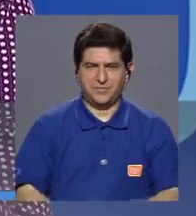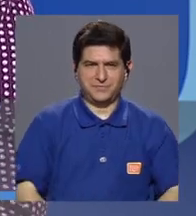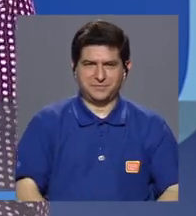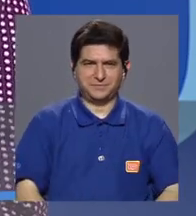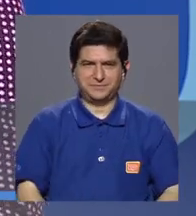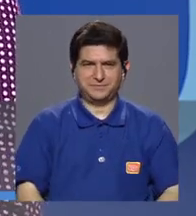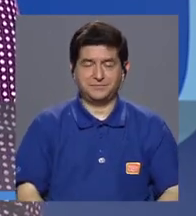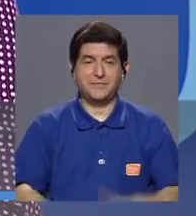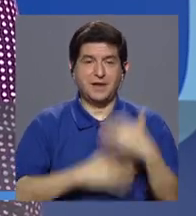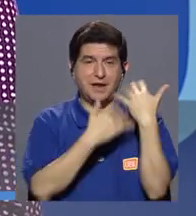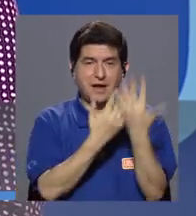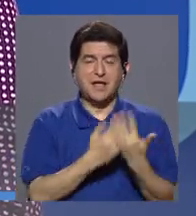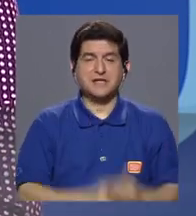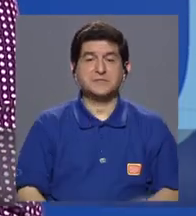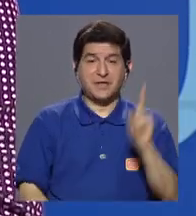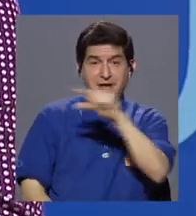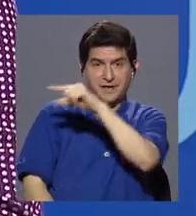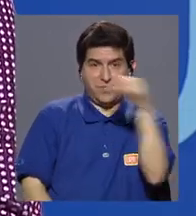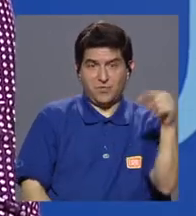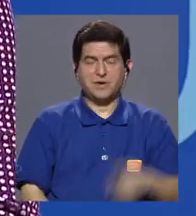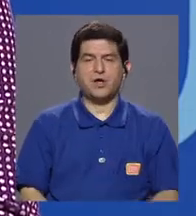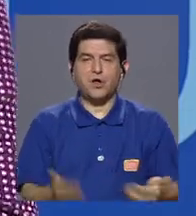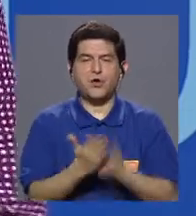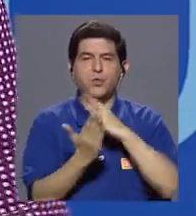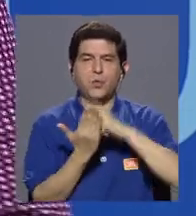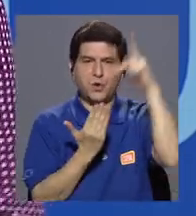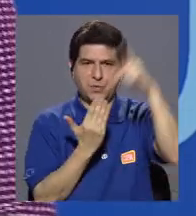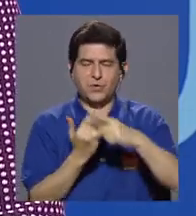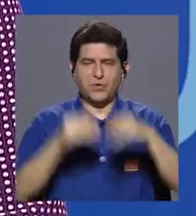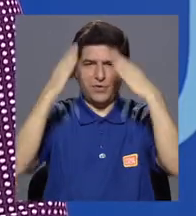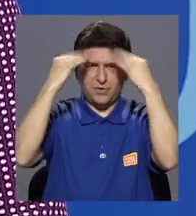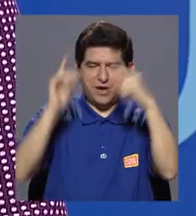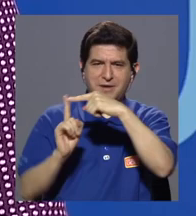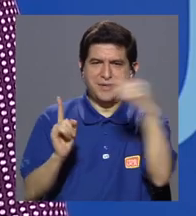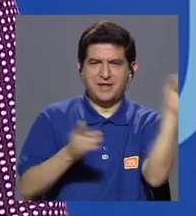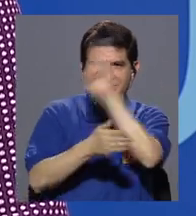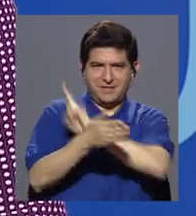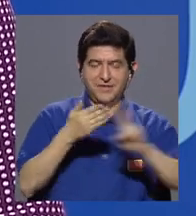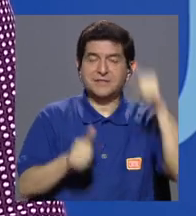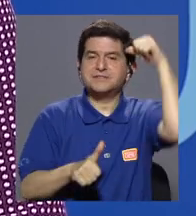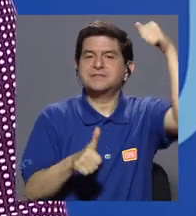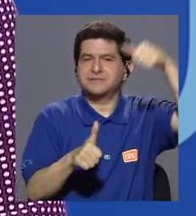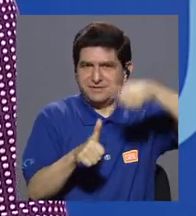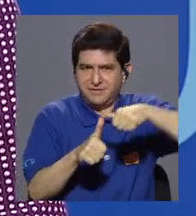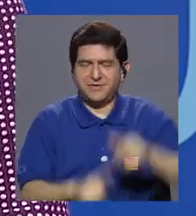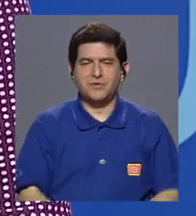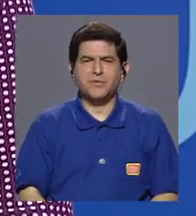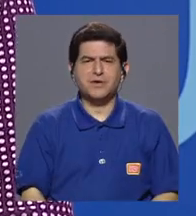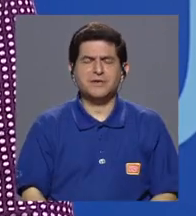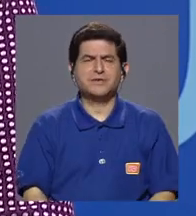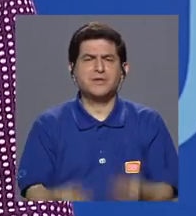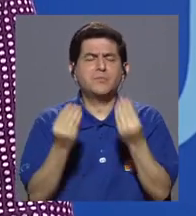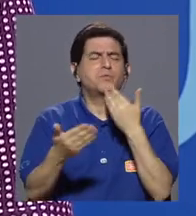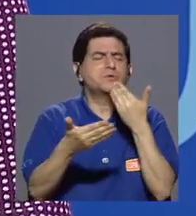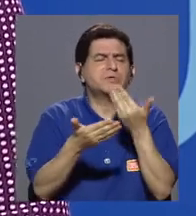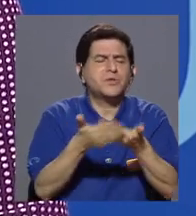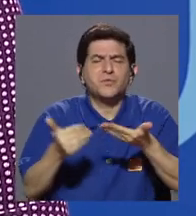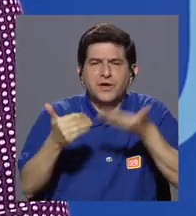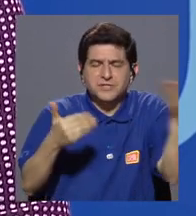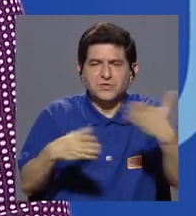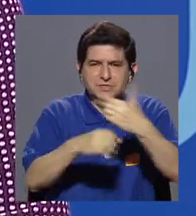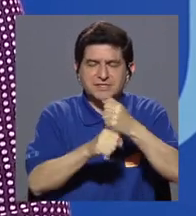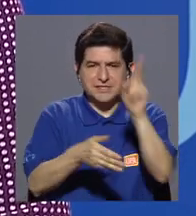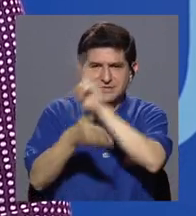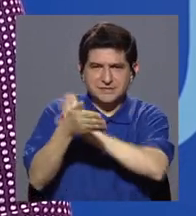en su cabeza los esperamos a la vuelta de una semana con una nueva edición de su informativo desde la 1 y recuerden con mucho de lo bueno que se